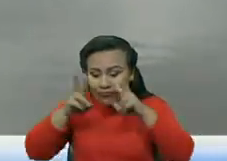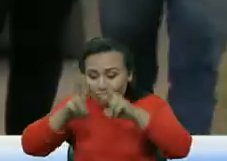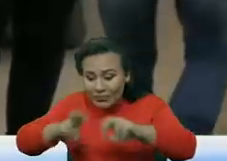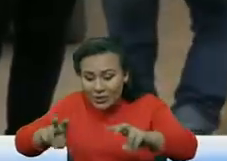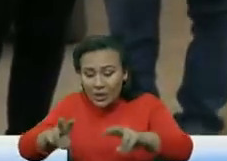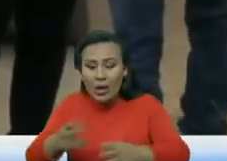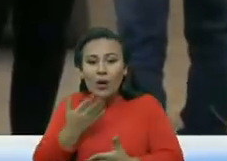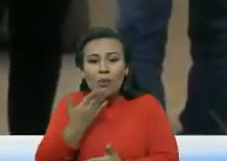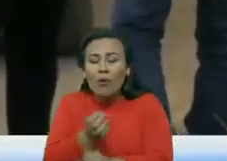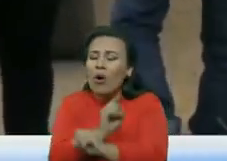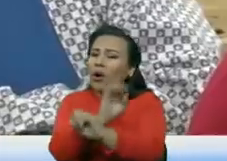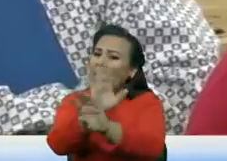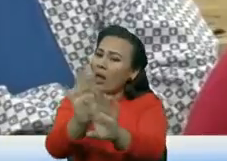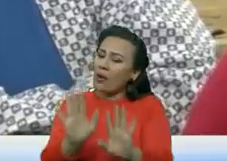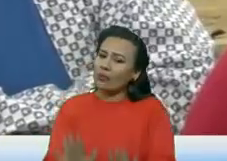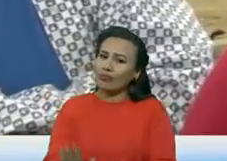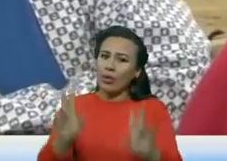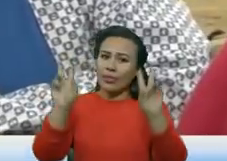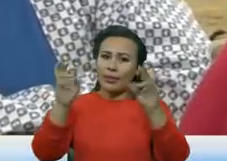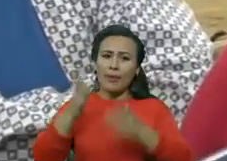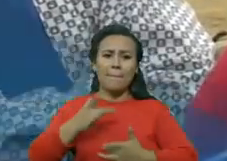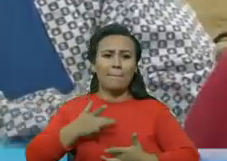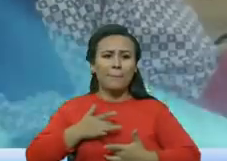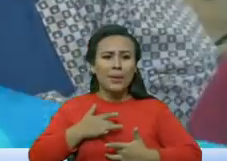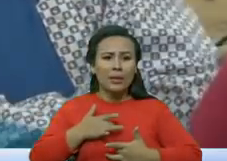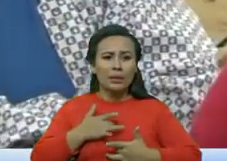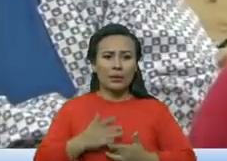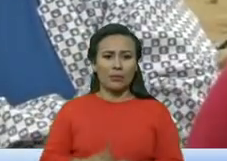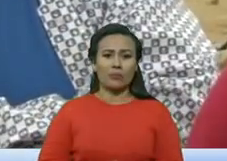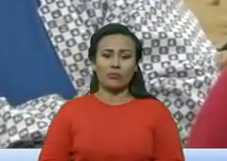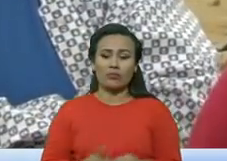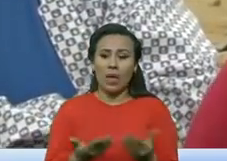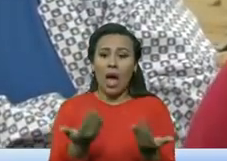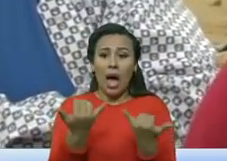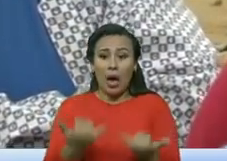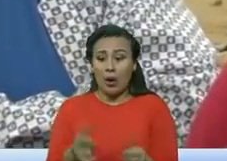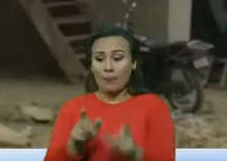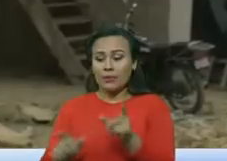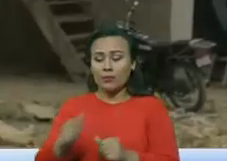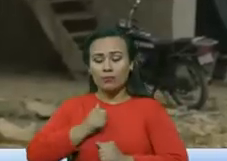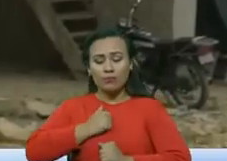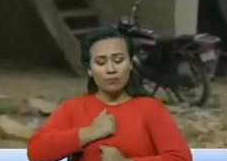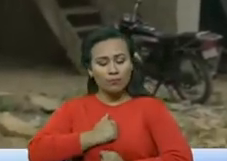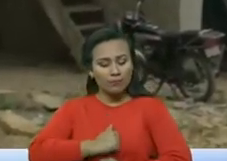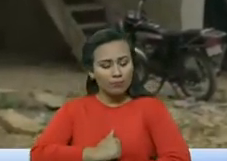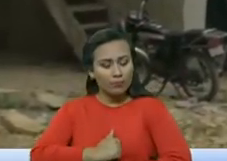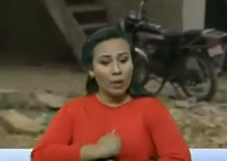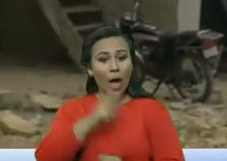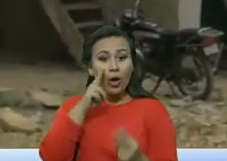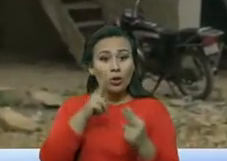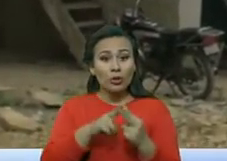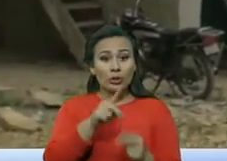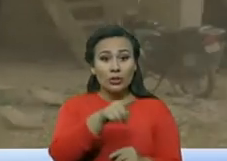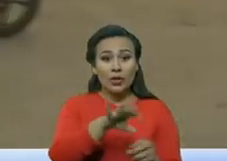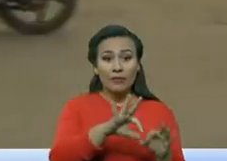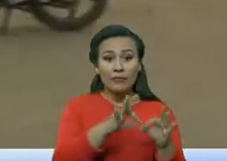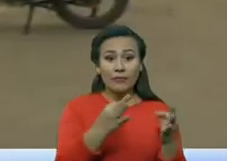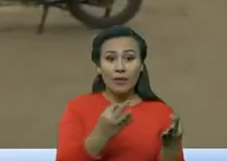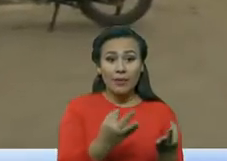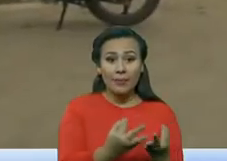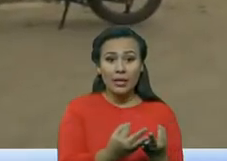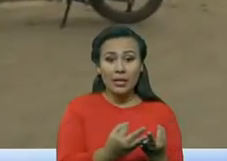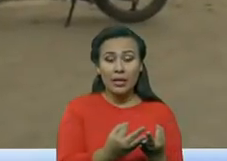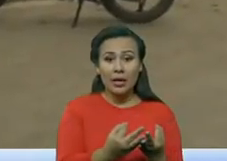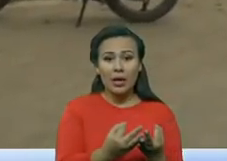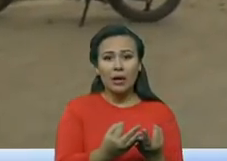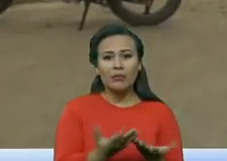ayuden a esclarecer este hecho. Me da tanta pena y el pueblo ahorita está de duelo. Se conoció que los familiares de los fallecidos